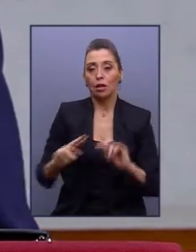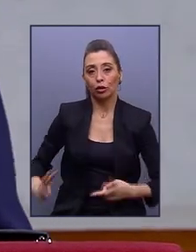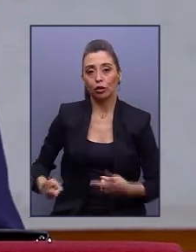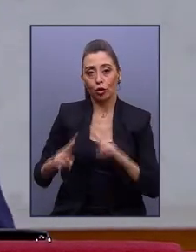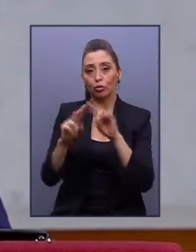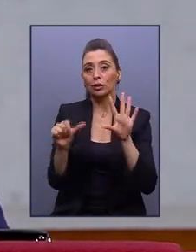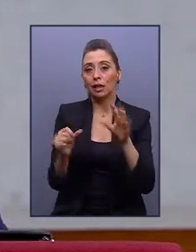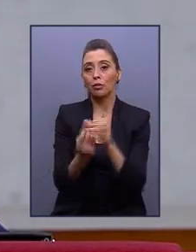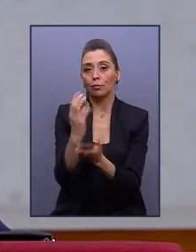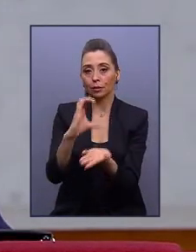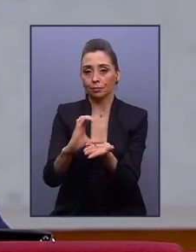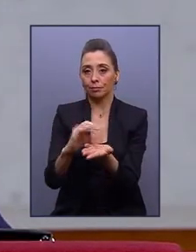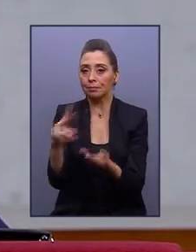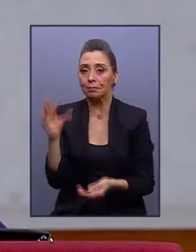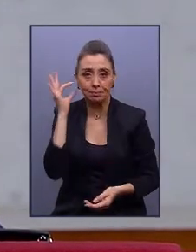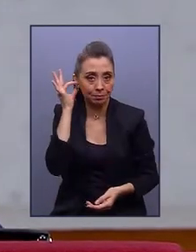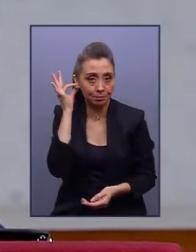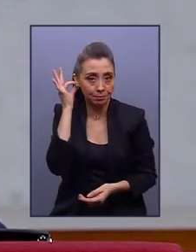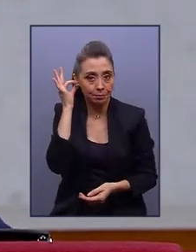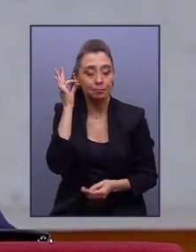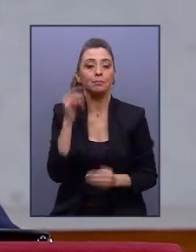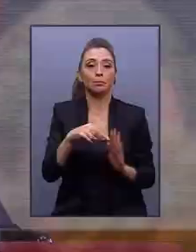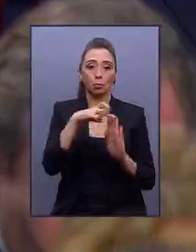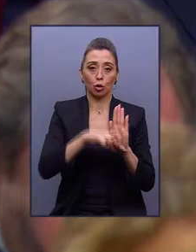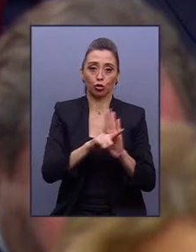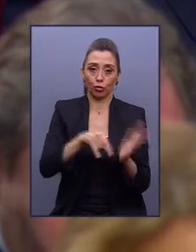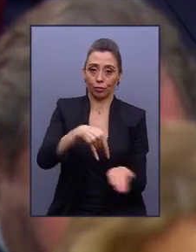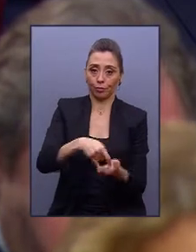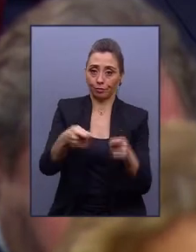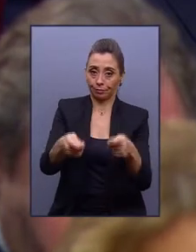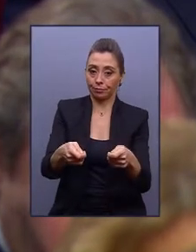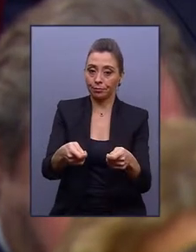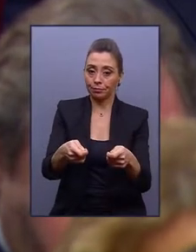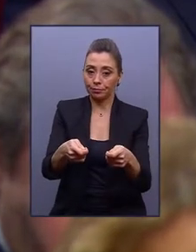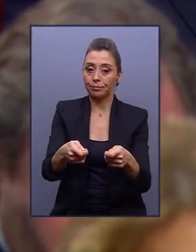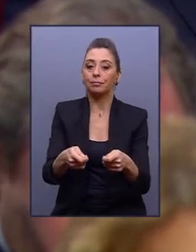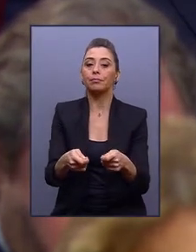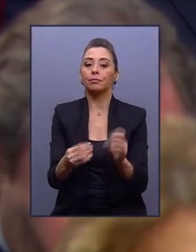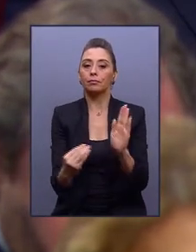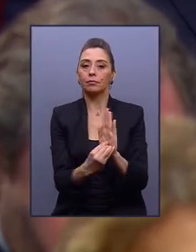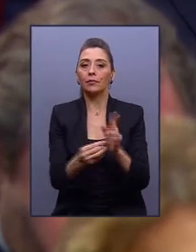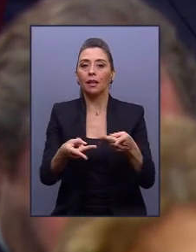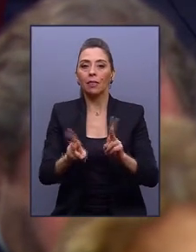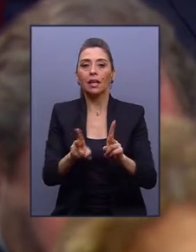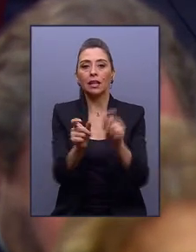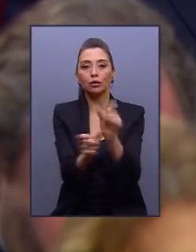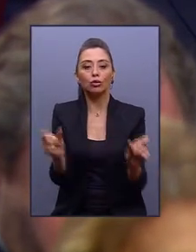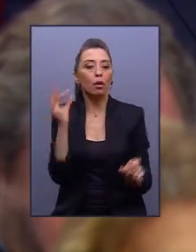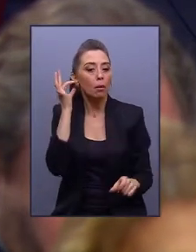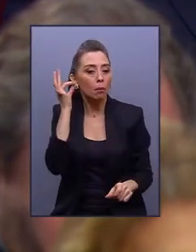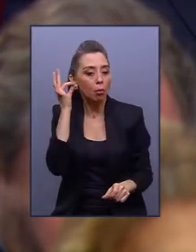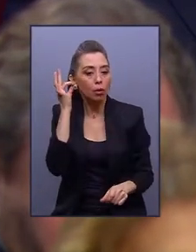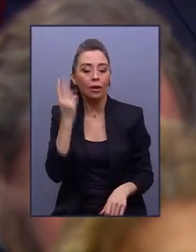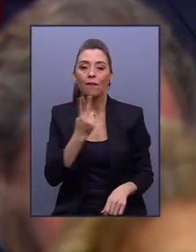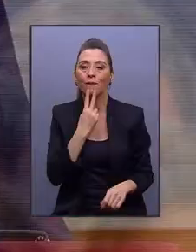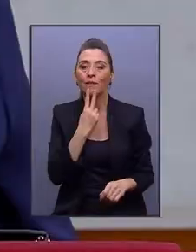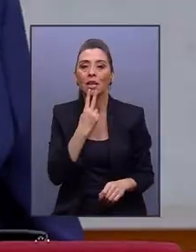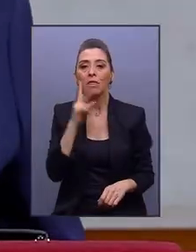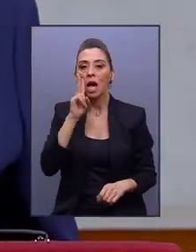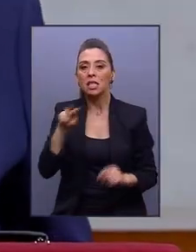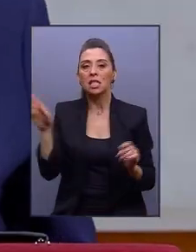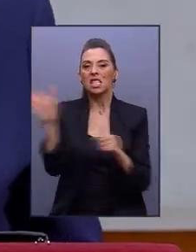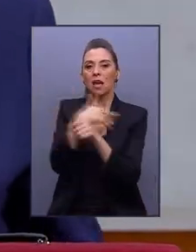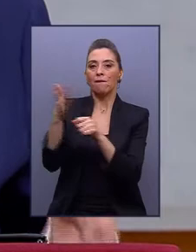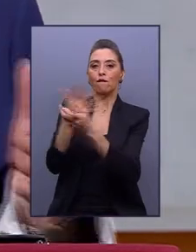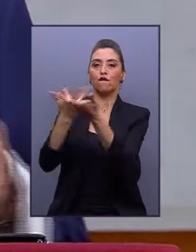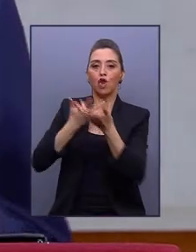construido 6 nuevos centros de la mujer y enviamos a este Congreso el proyecto de ley que consagra el derecho de las mujeres a una vida libre de